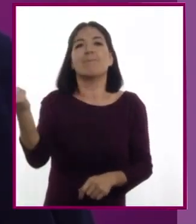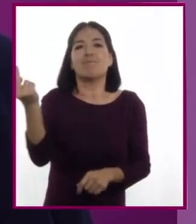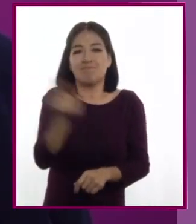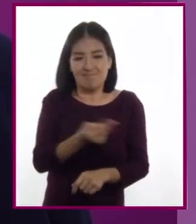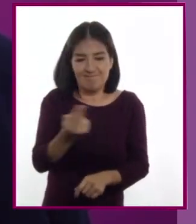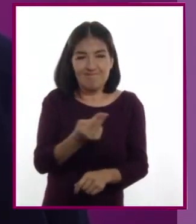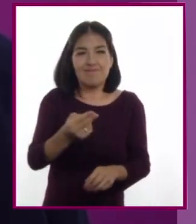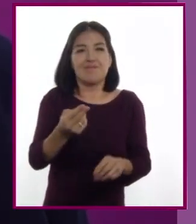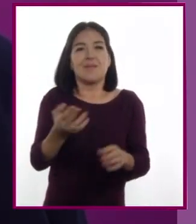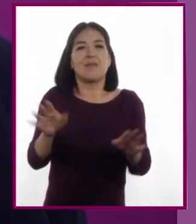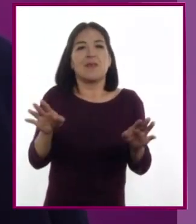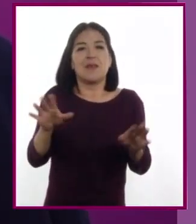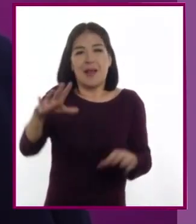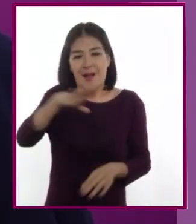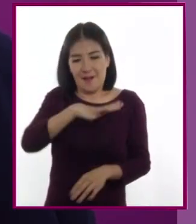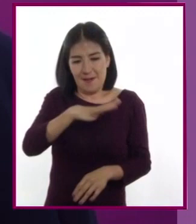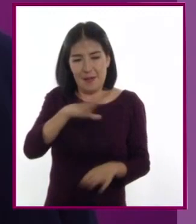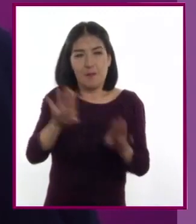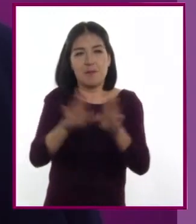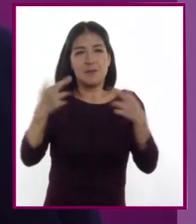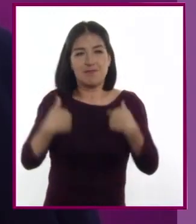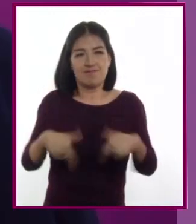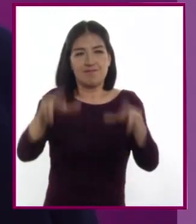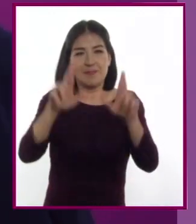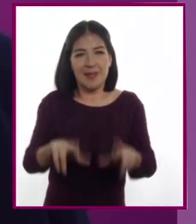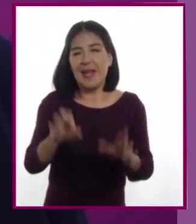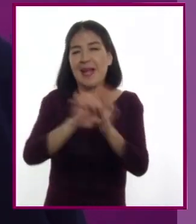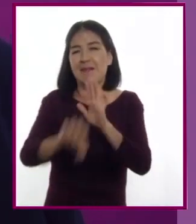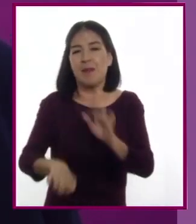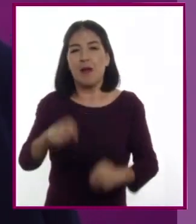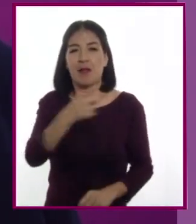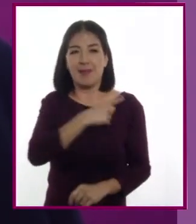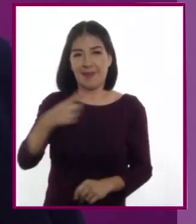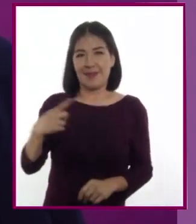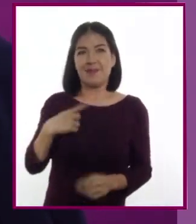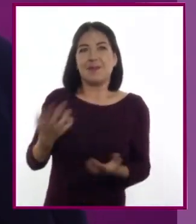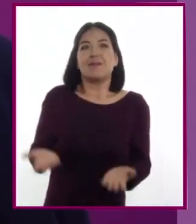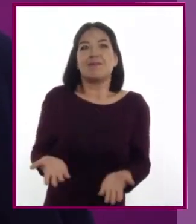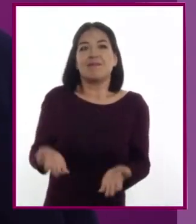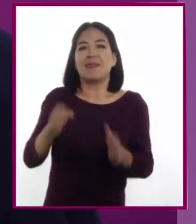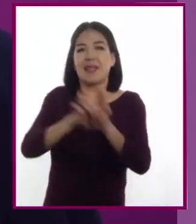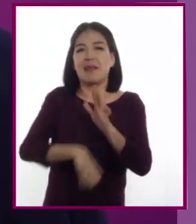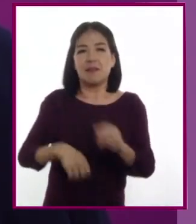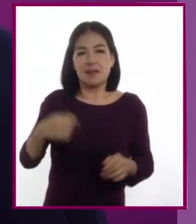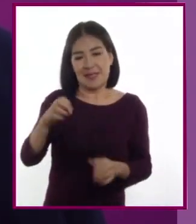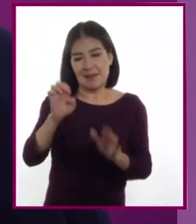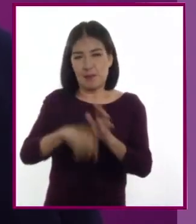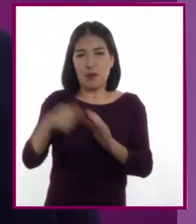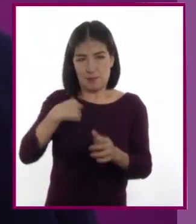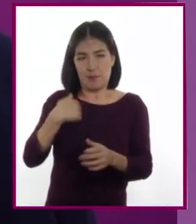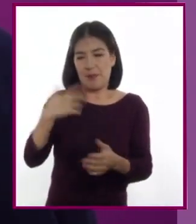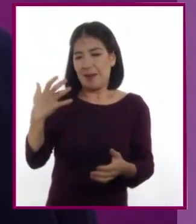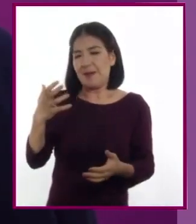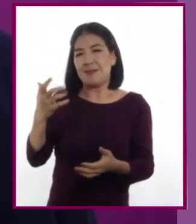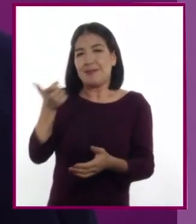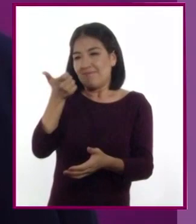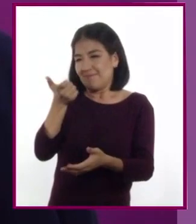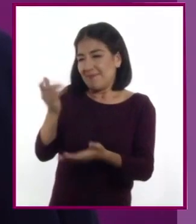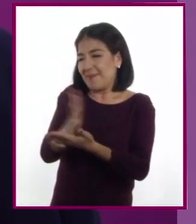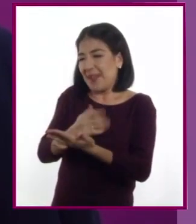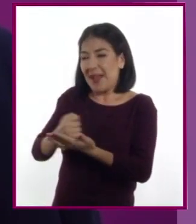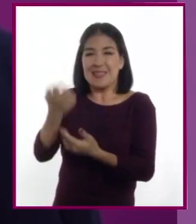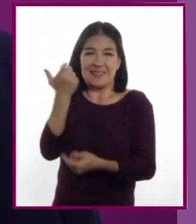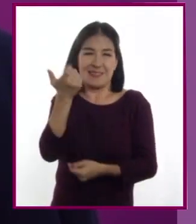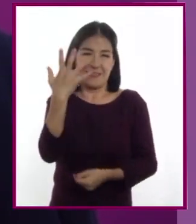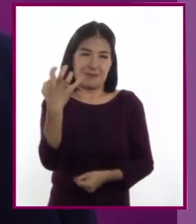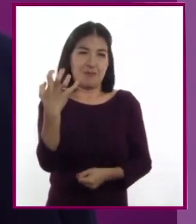necesitábamos tener cómo representar deudas, por ejemplo, ¿no? Si yo gano 5 pesos y